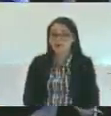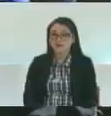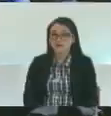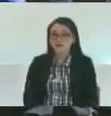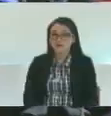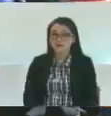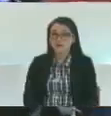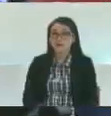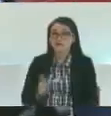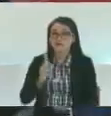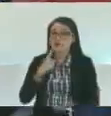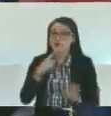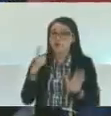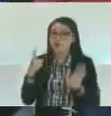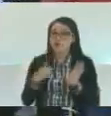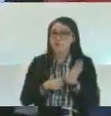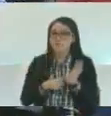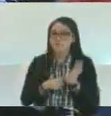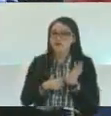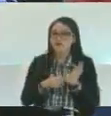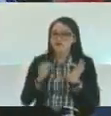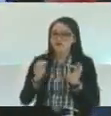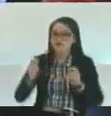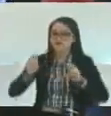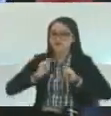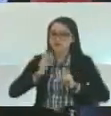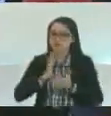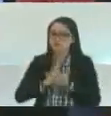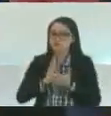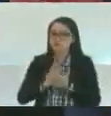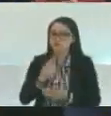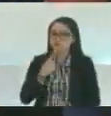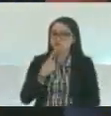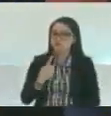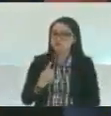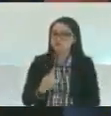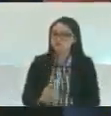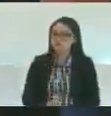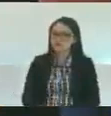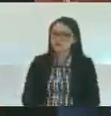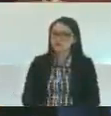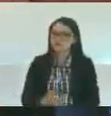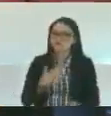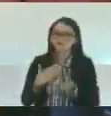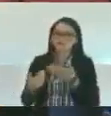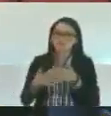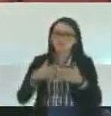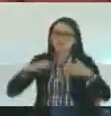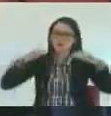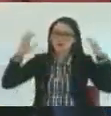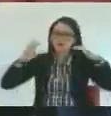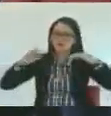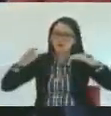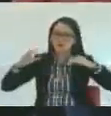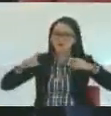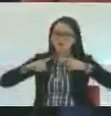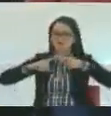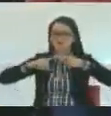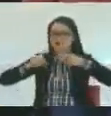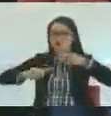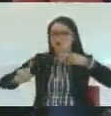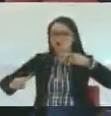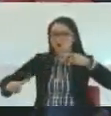Se tiene que cumplir la consigna que yo siempre digo. Llueva, truene